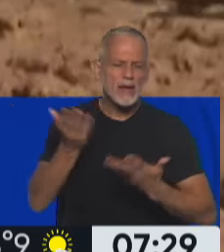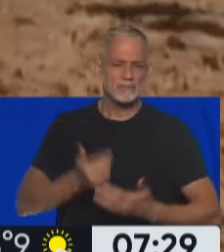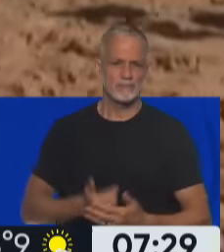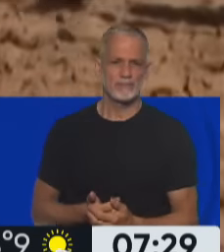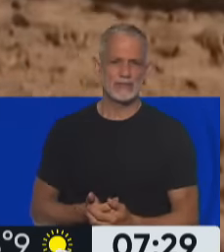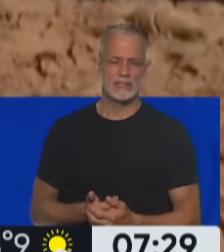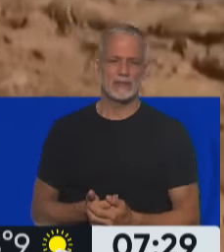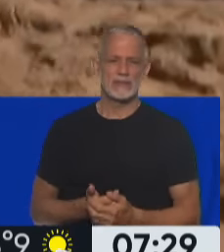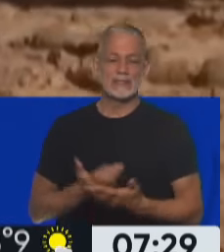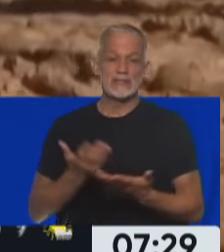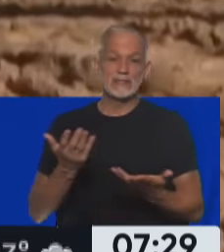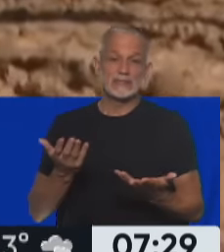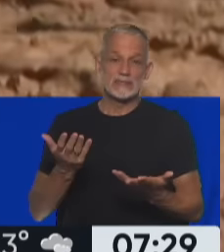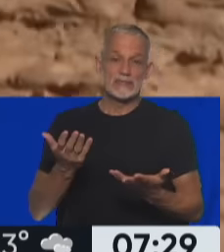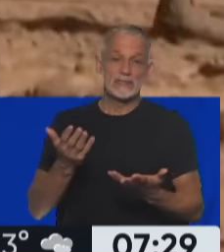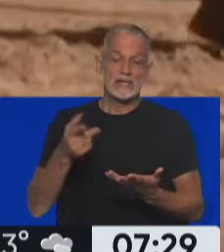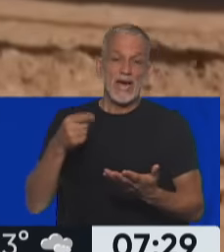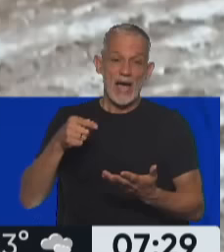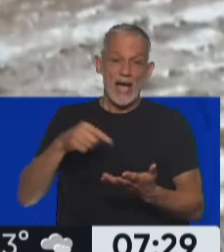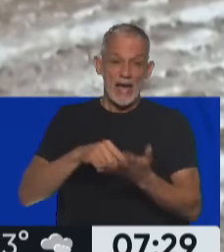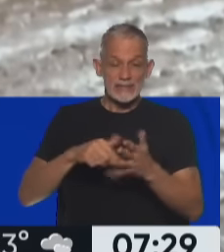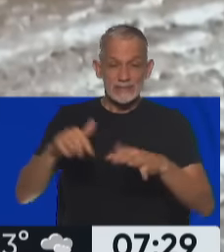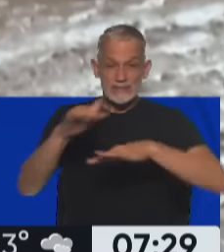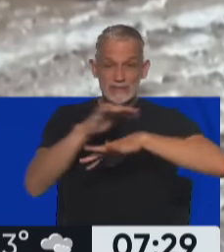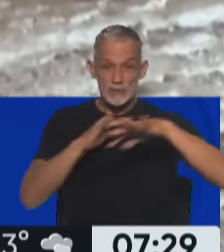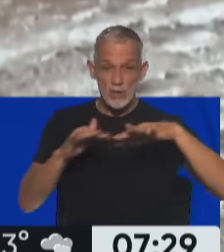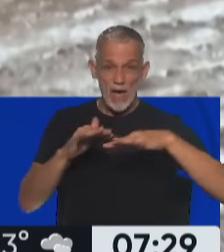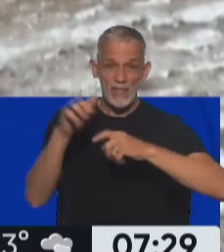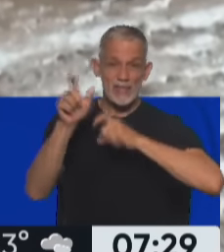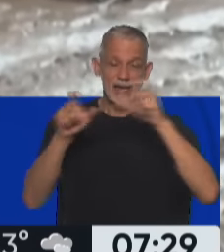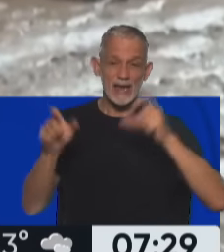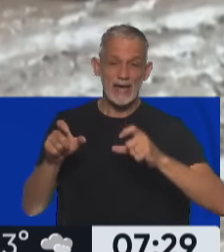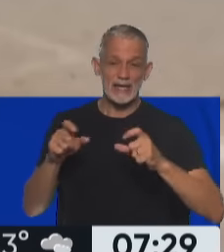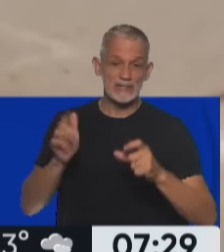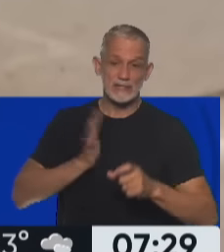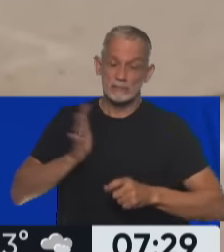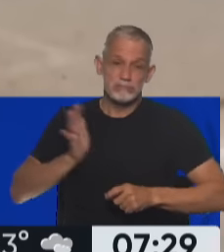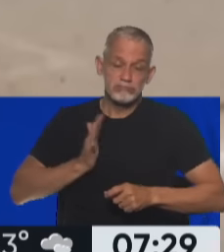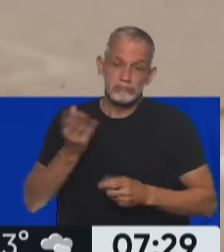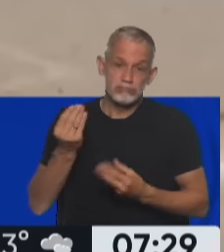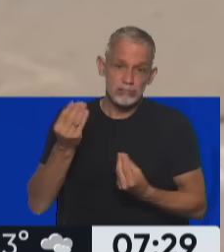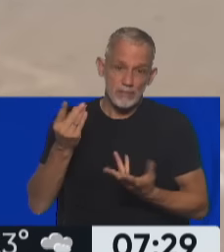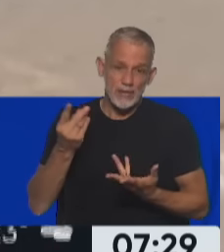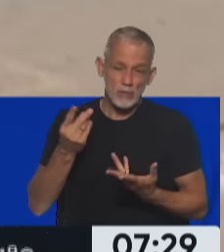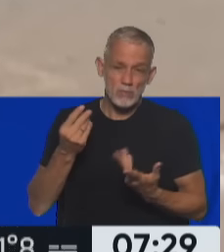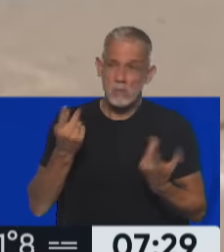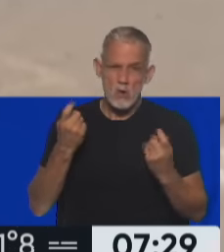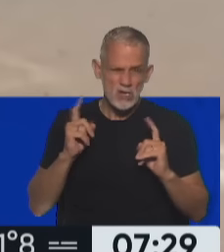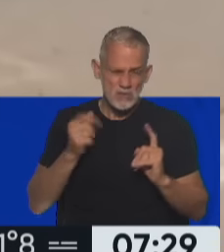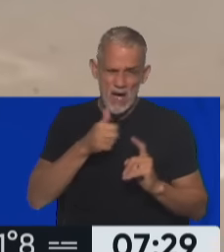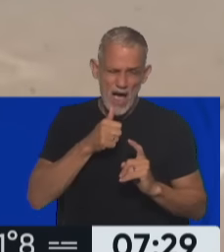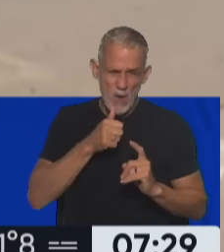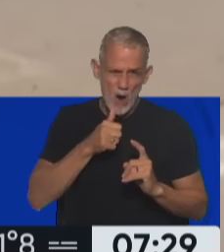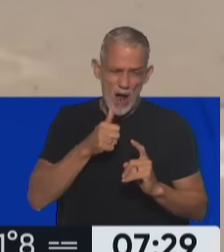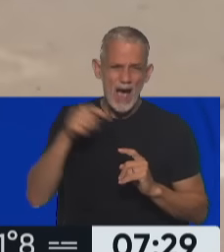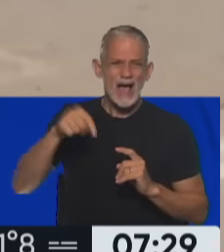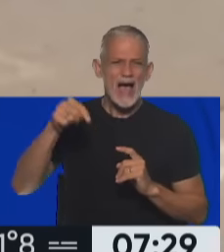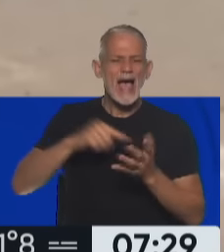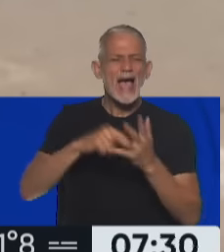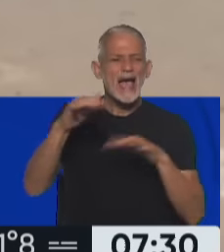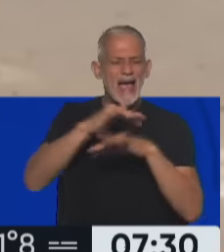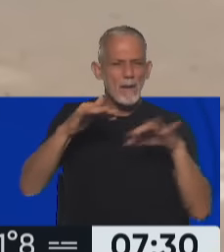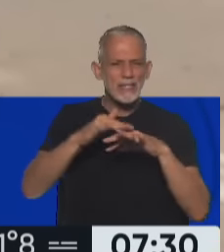Pues básicamente aquí en la ciudad la gente ha entrado en pánico, a pesar de no tener necesidad ni de agua. Aquí en la